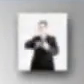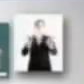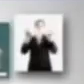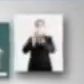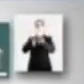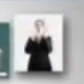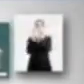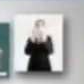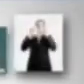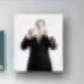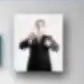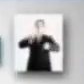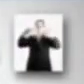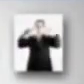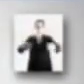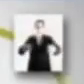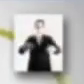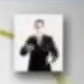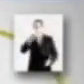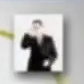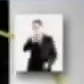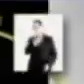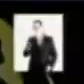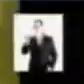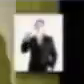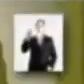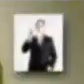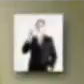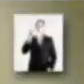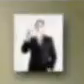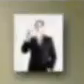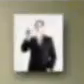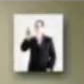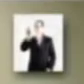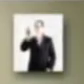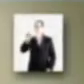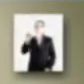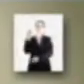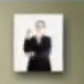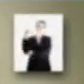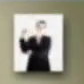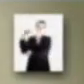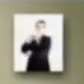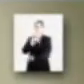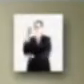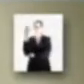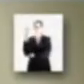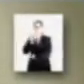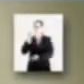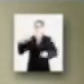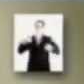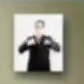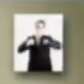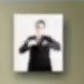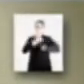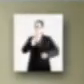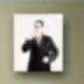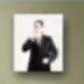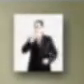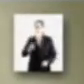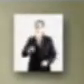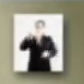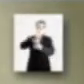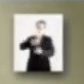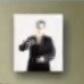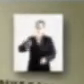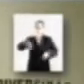alguna solución. Sin embargo, hay sociedades con mayor madurez. Yo creo que igual que tú dices, ¿no? Es el ser